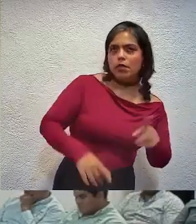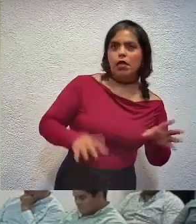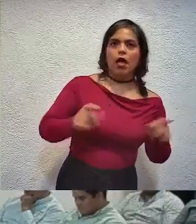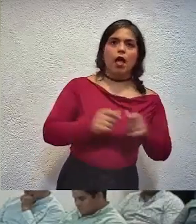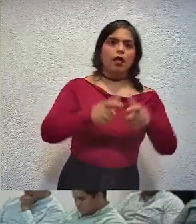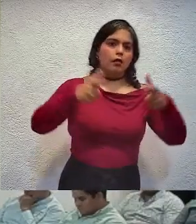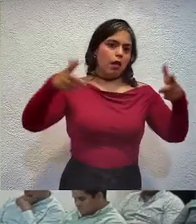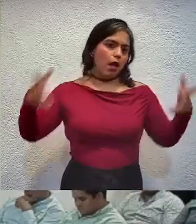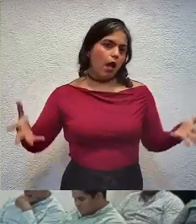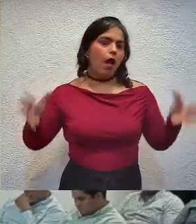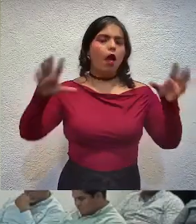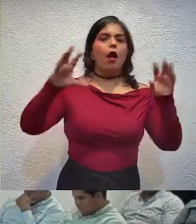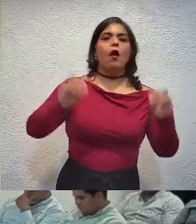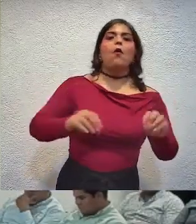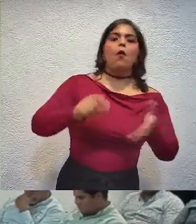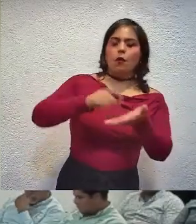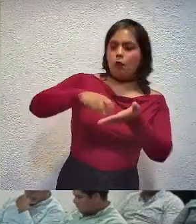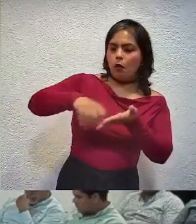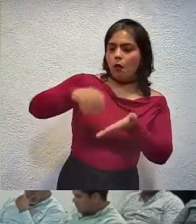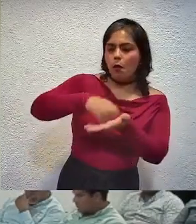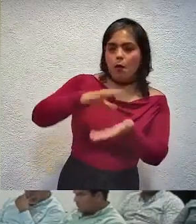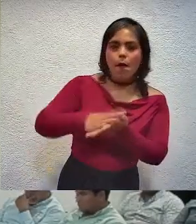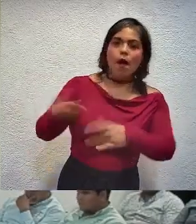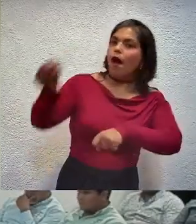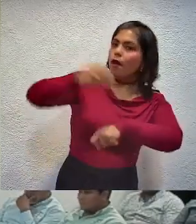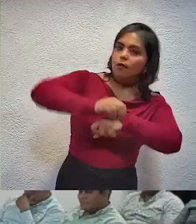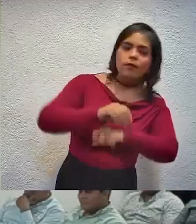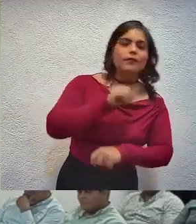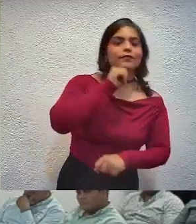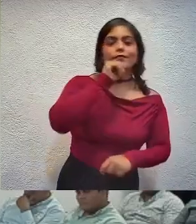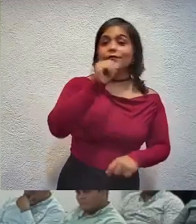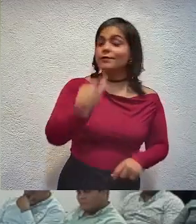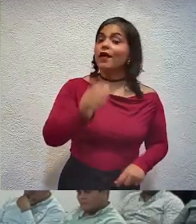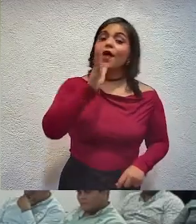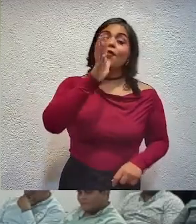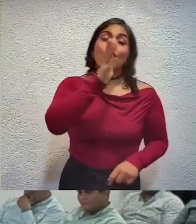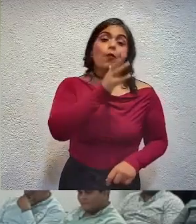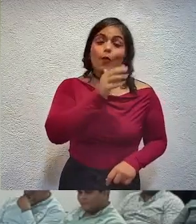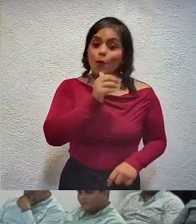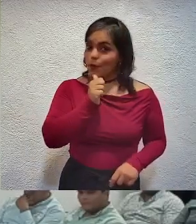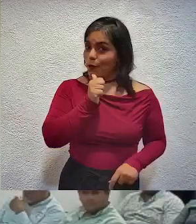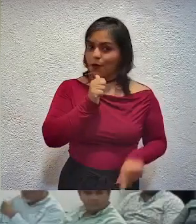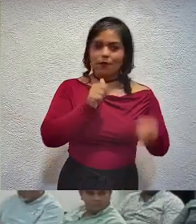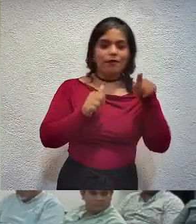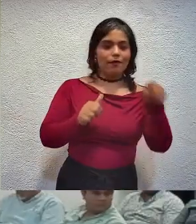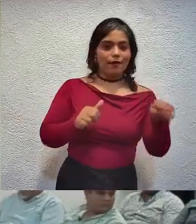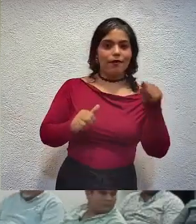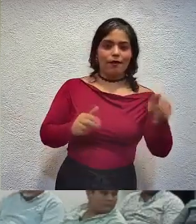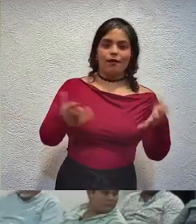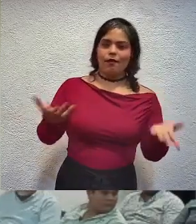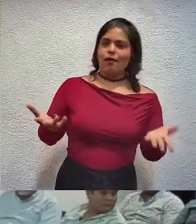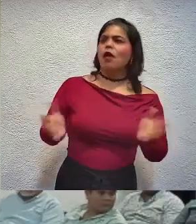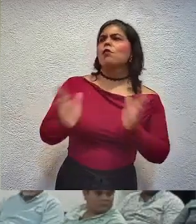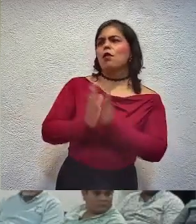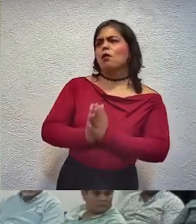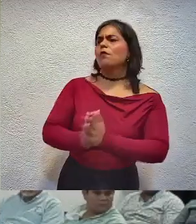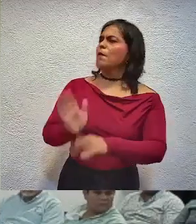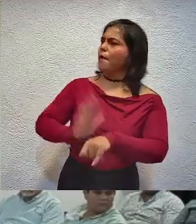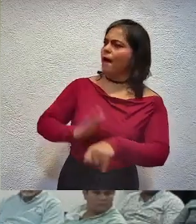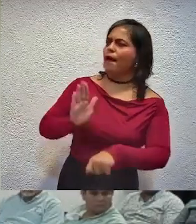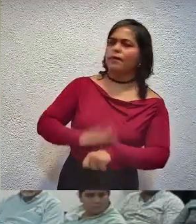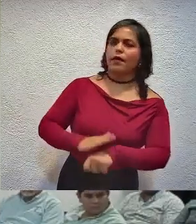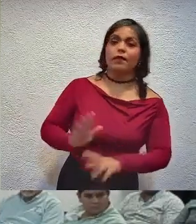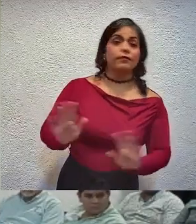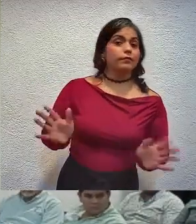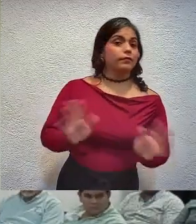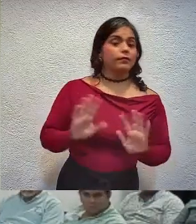de funciones del ex magistrado actor porque pronunciarse como lo pretende el actor, esto es, que se reconociera el